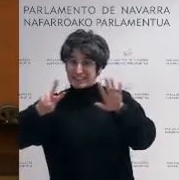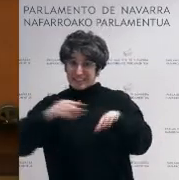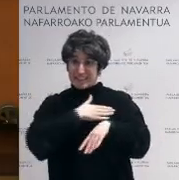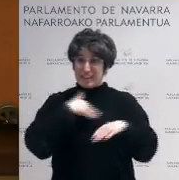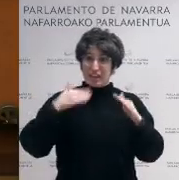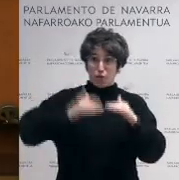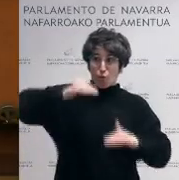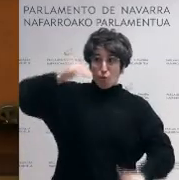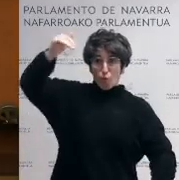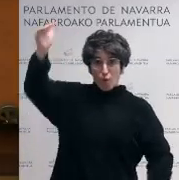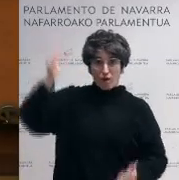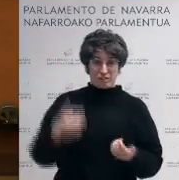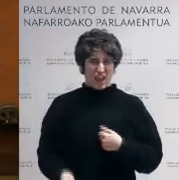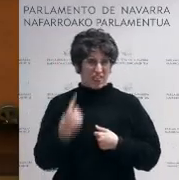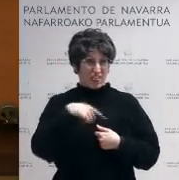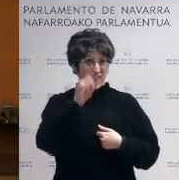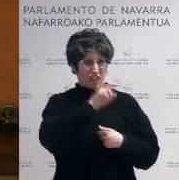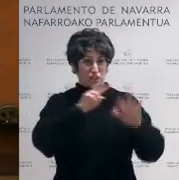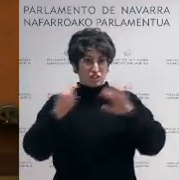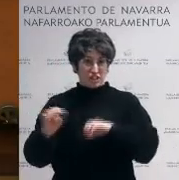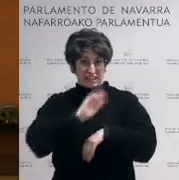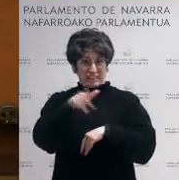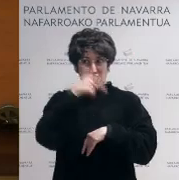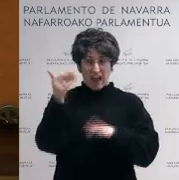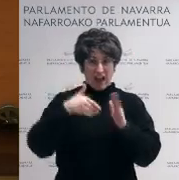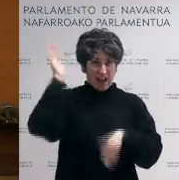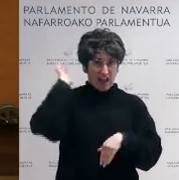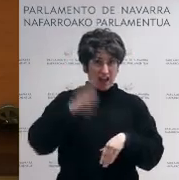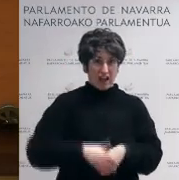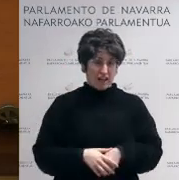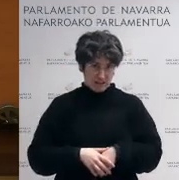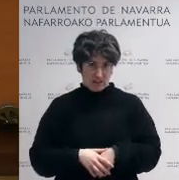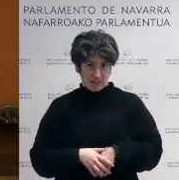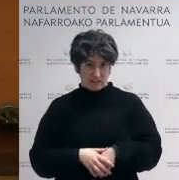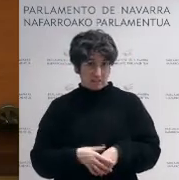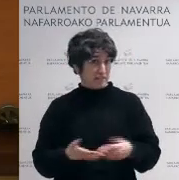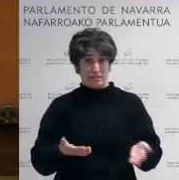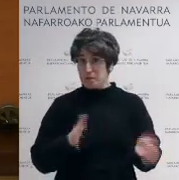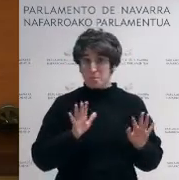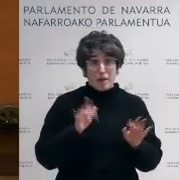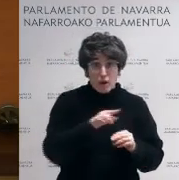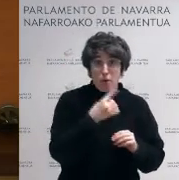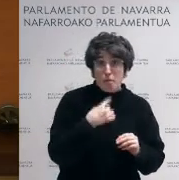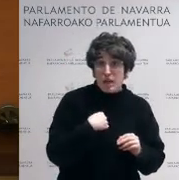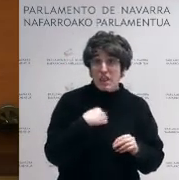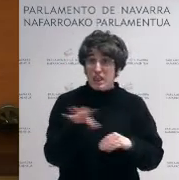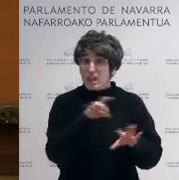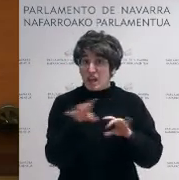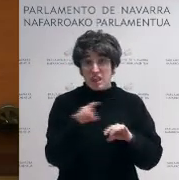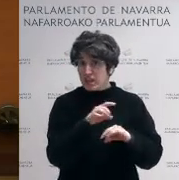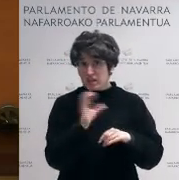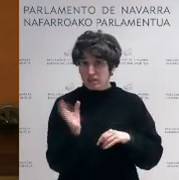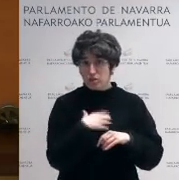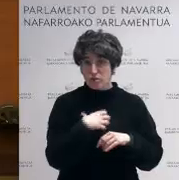2026, 170 millones de euros en el año 2027. ¿Y no tienen margen para tomar esta decisión? Señor Esparza, vaya concluyendo.